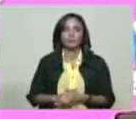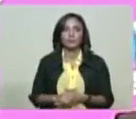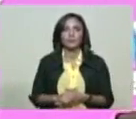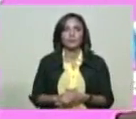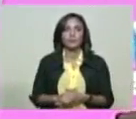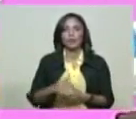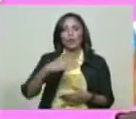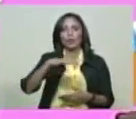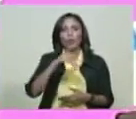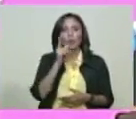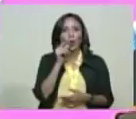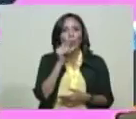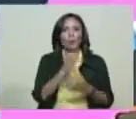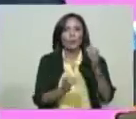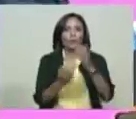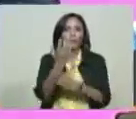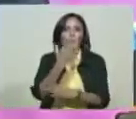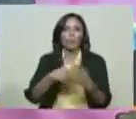la misión